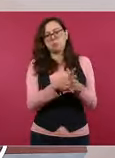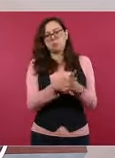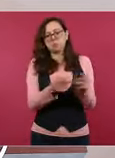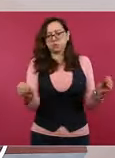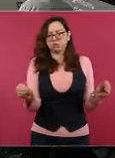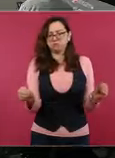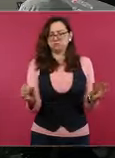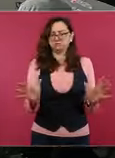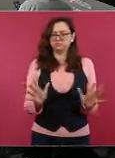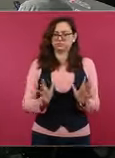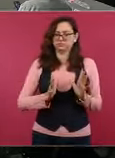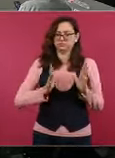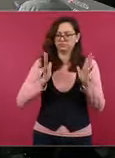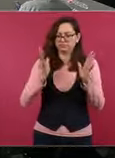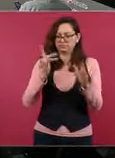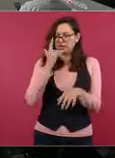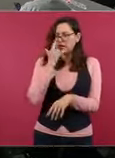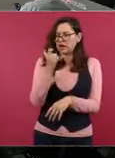hubo